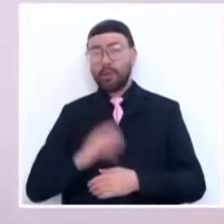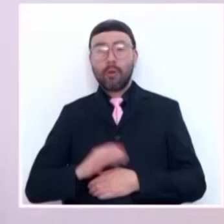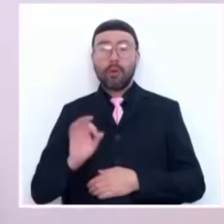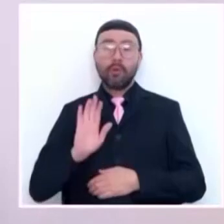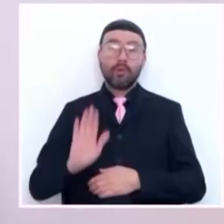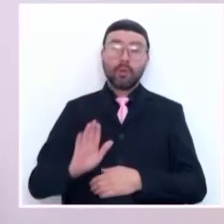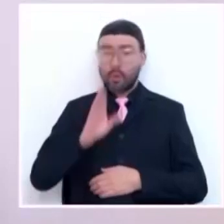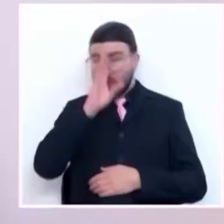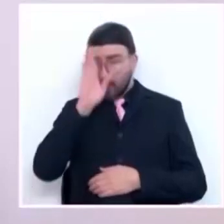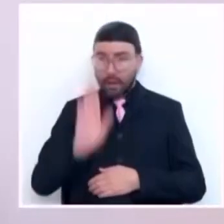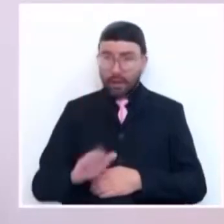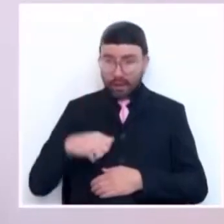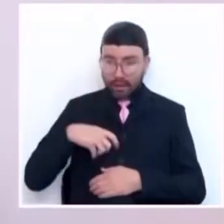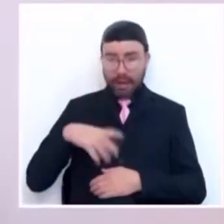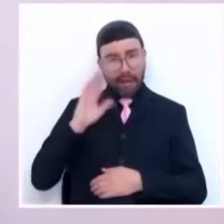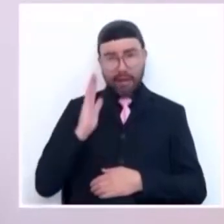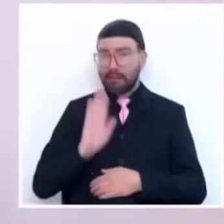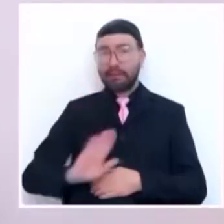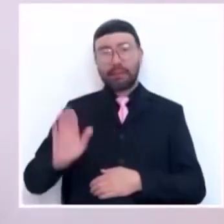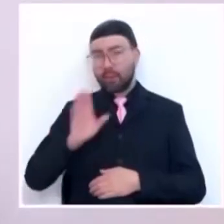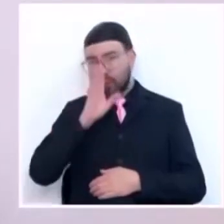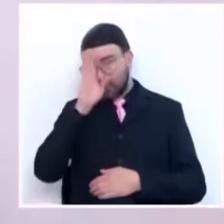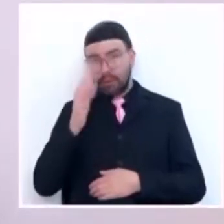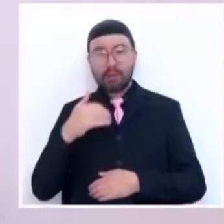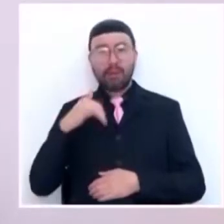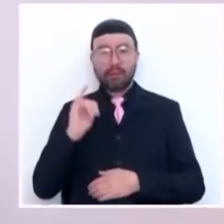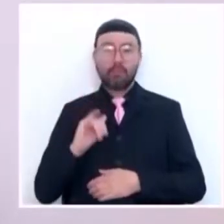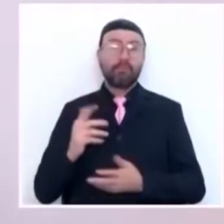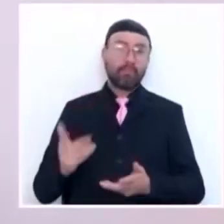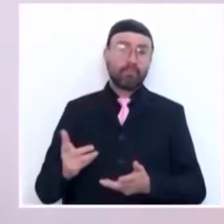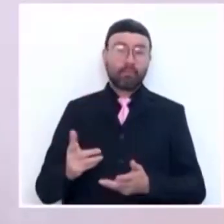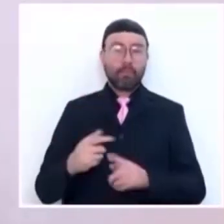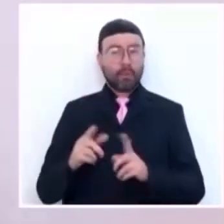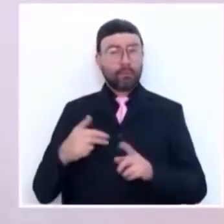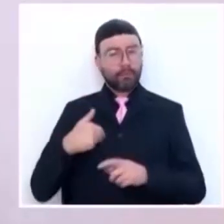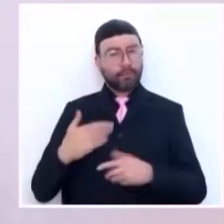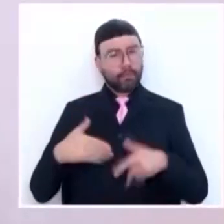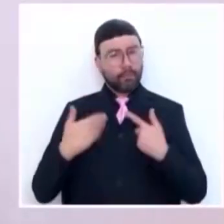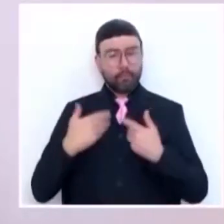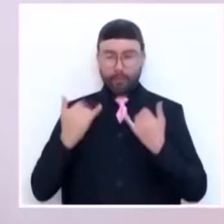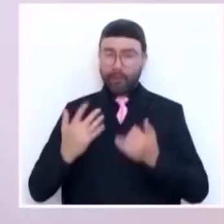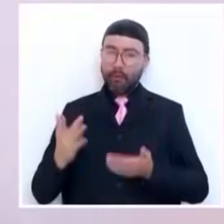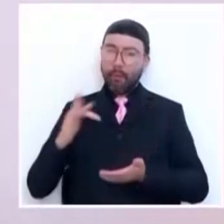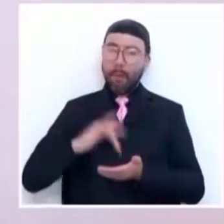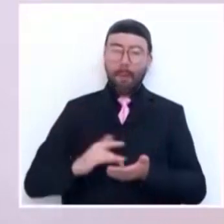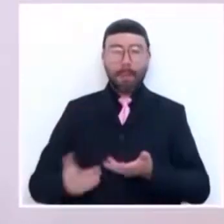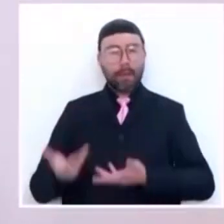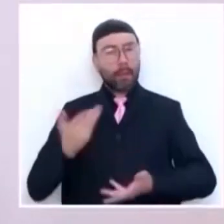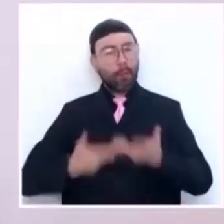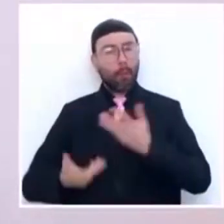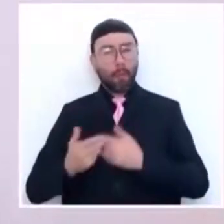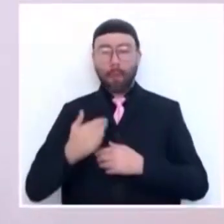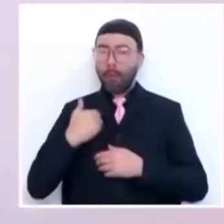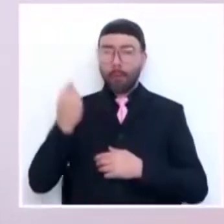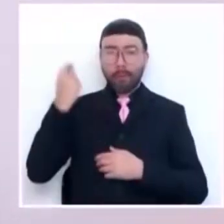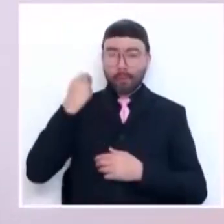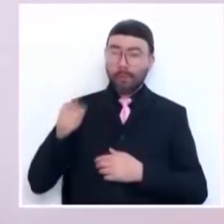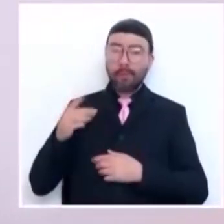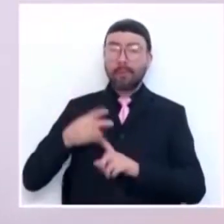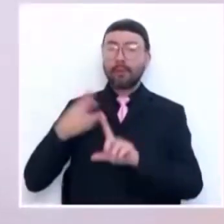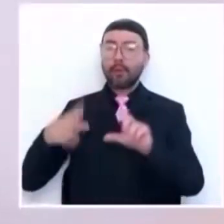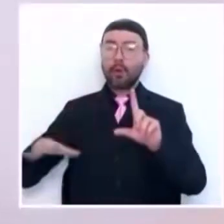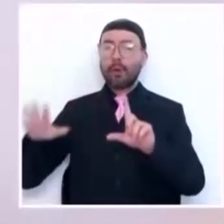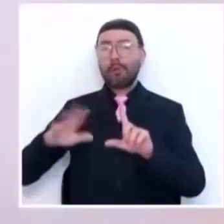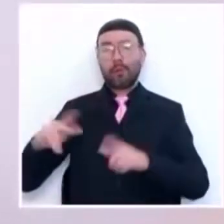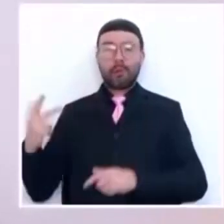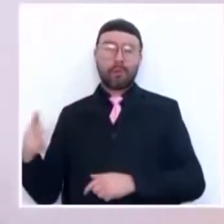acostúmbrese a ir con lo que tiene. Entonces, para mí es motivo de alegría. Yo acabo de llegar de Dos Quebradas, corriendo